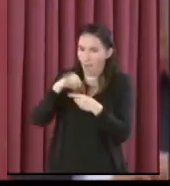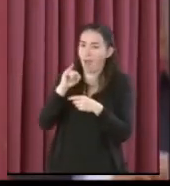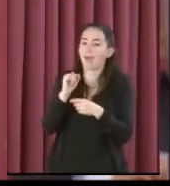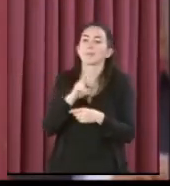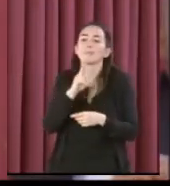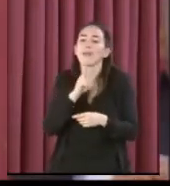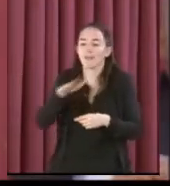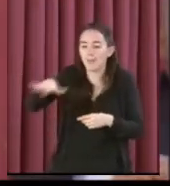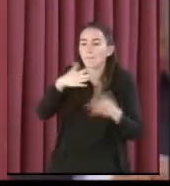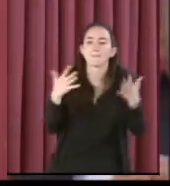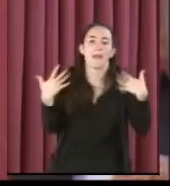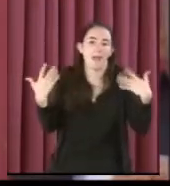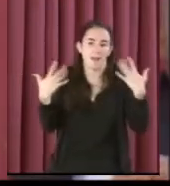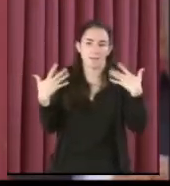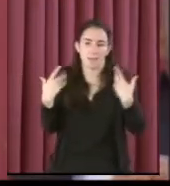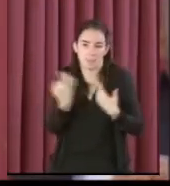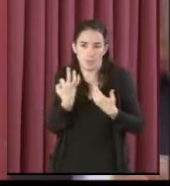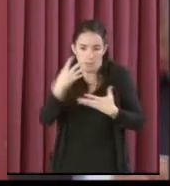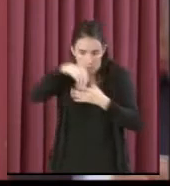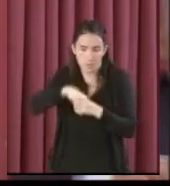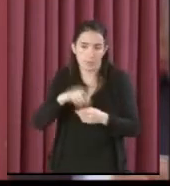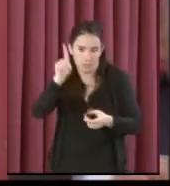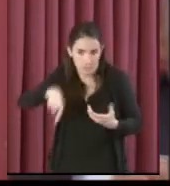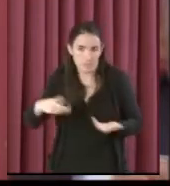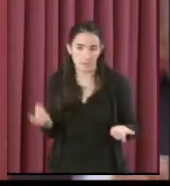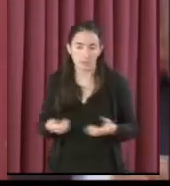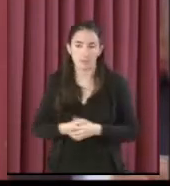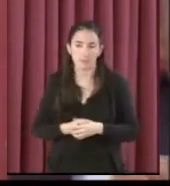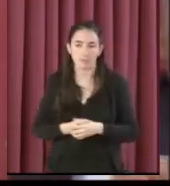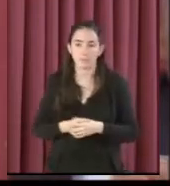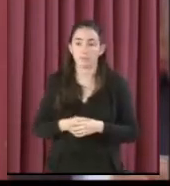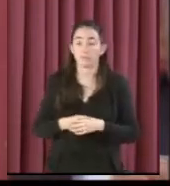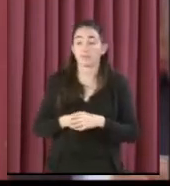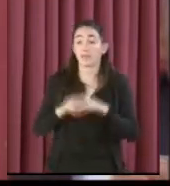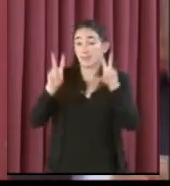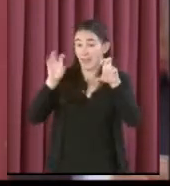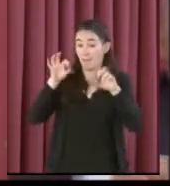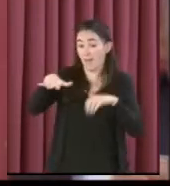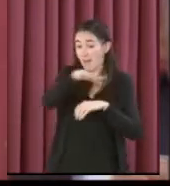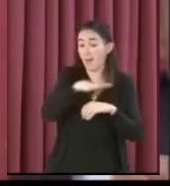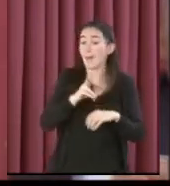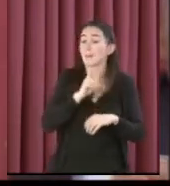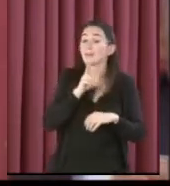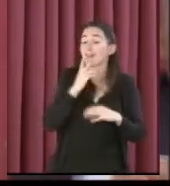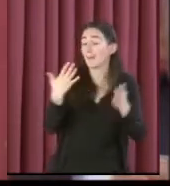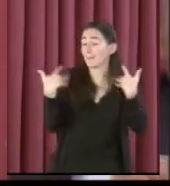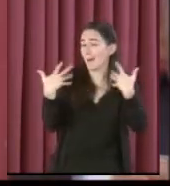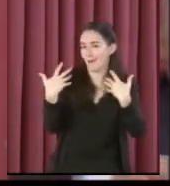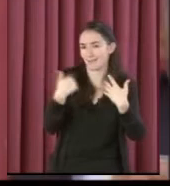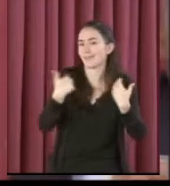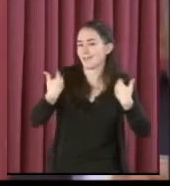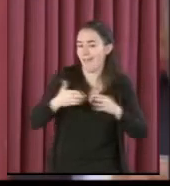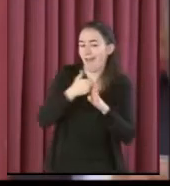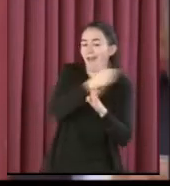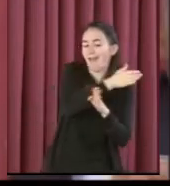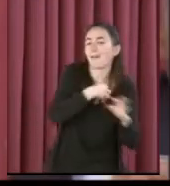algo consustancial a nuestro modelo de ciudad. En este terreno llegamos con los deberes hechos, con un plan director de